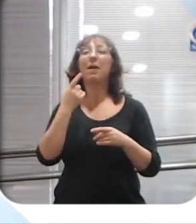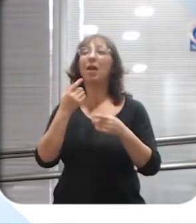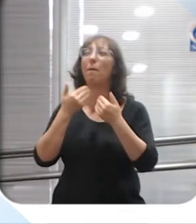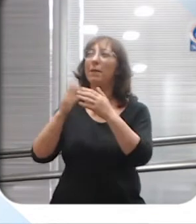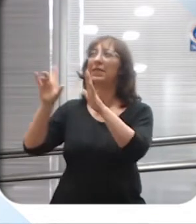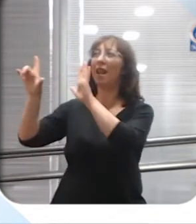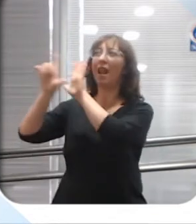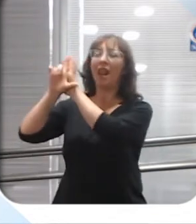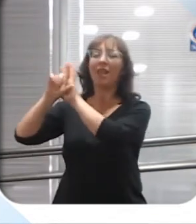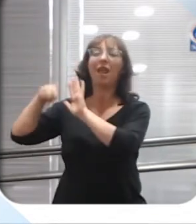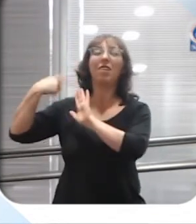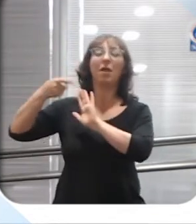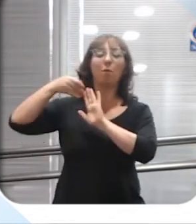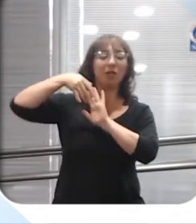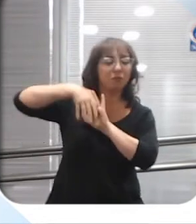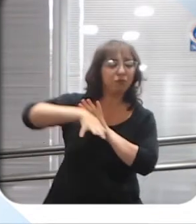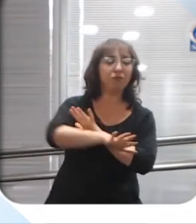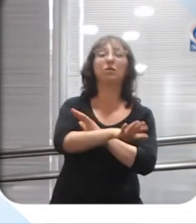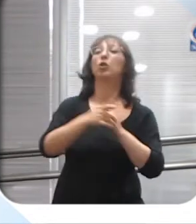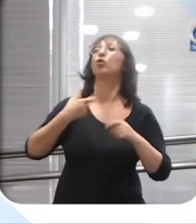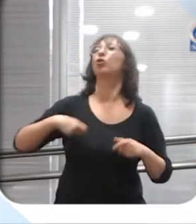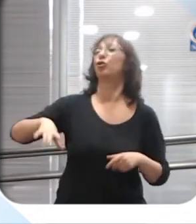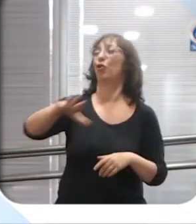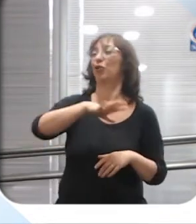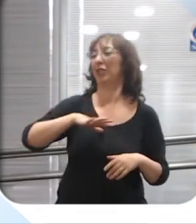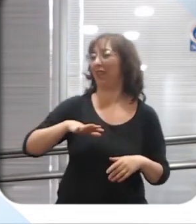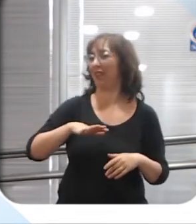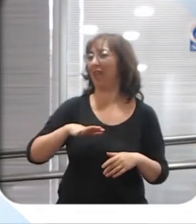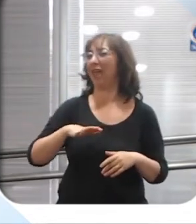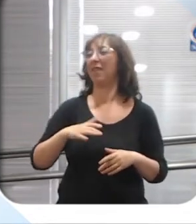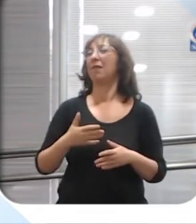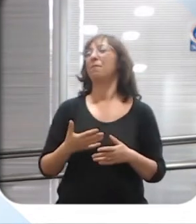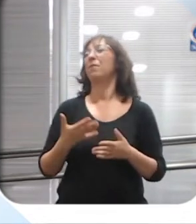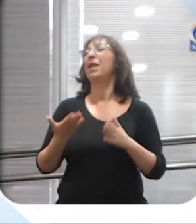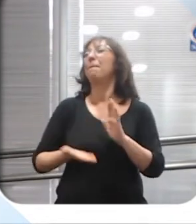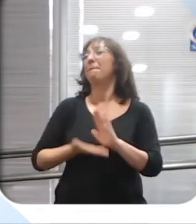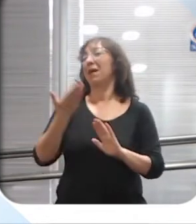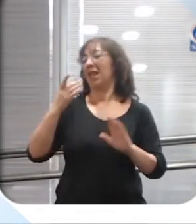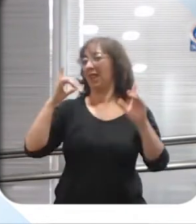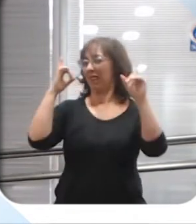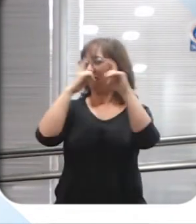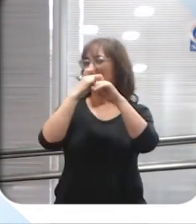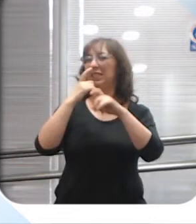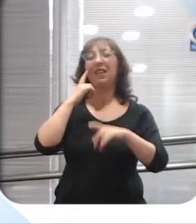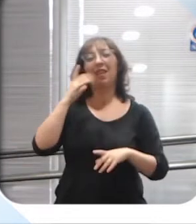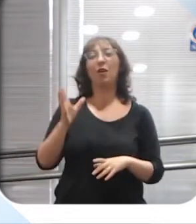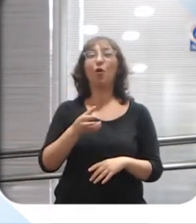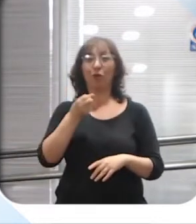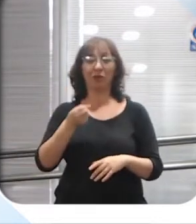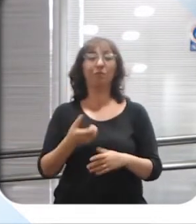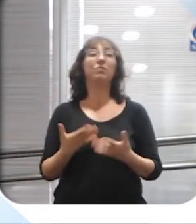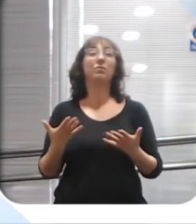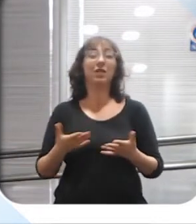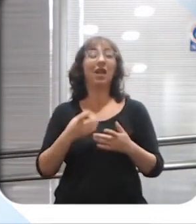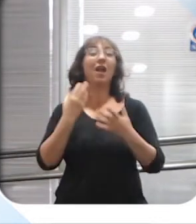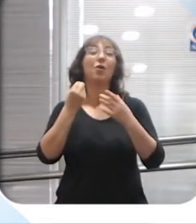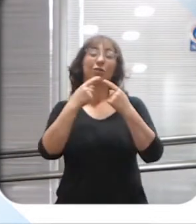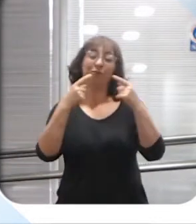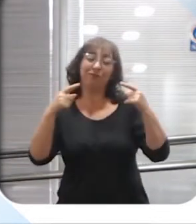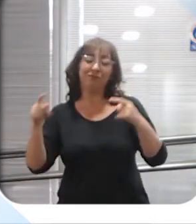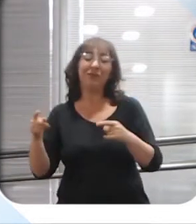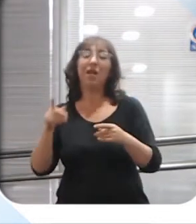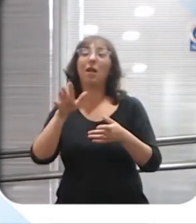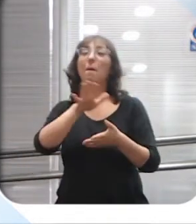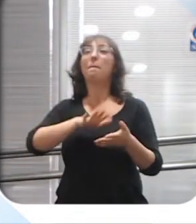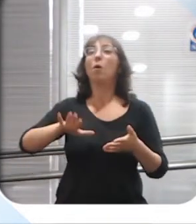leyes y después bajan a la sociedad, entonces eso a veces trae como, es más difícil lograrlo. A veces hay cosas que son diferentes, primero la